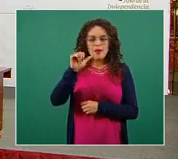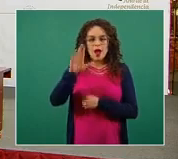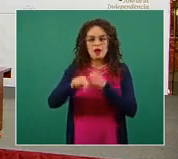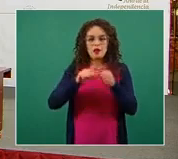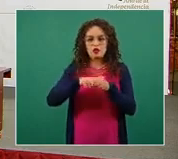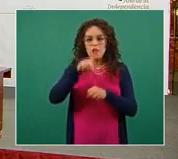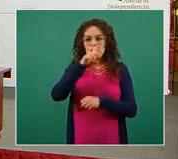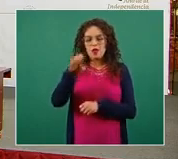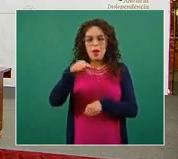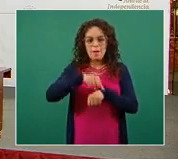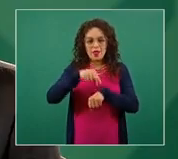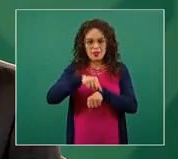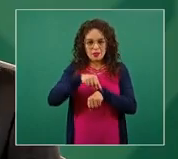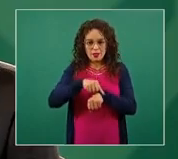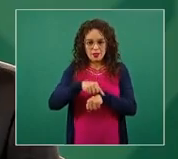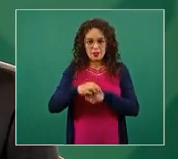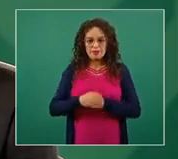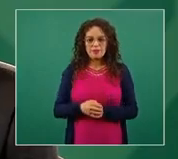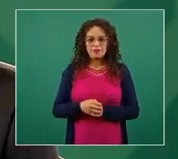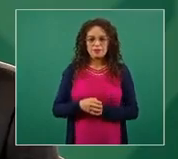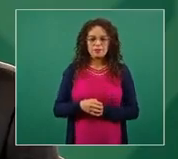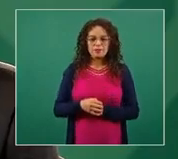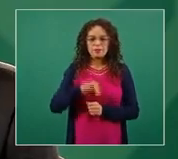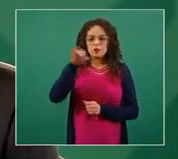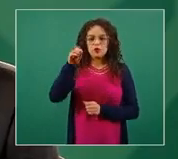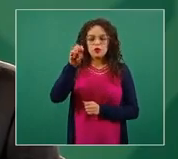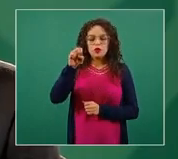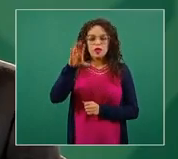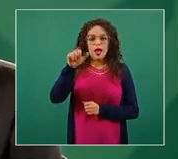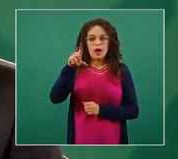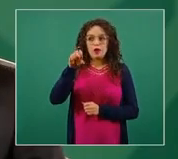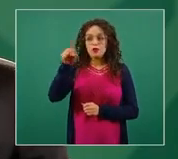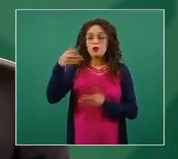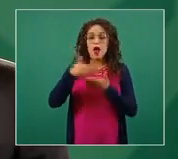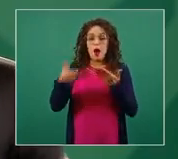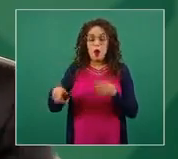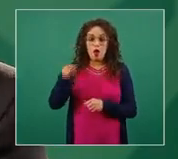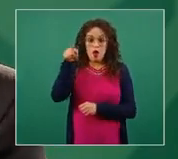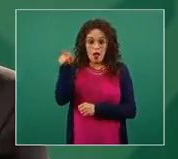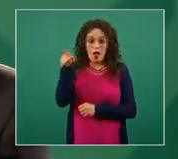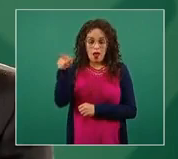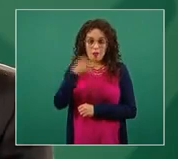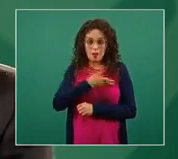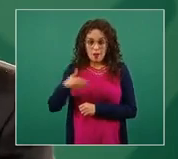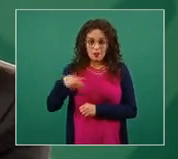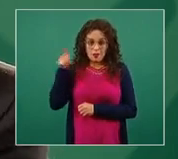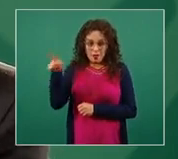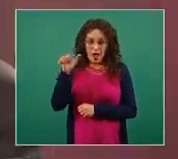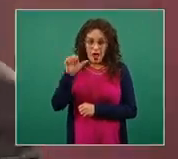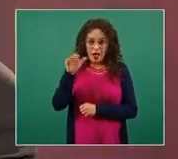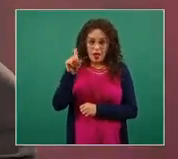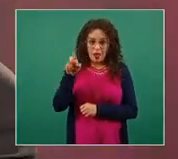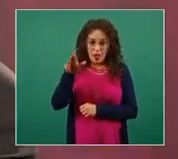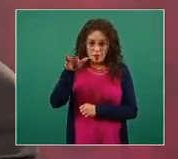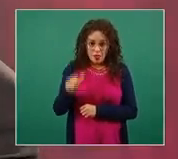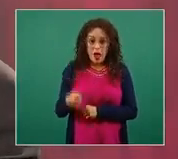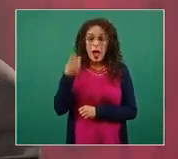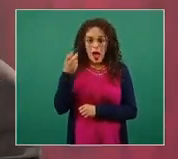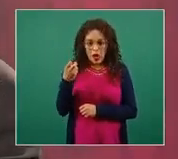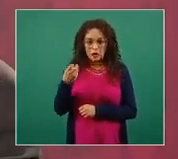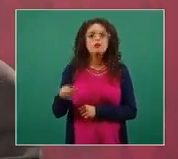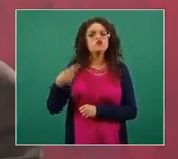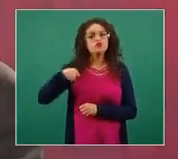el doctor José Jala Becherem, quien es ahora el presidente de la Academia Nacional de Medicina. Y expusimos precisamente el